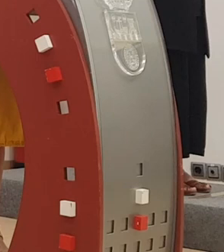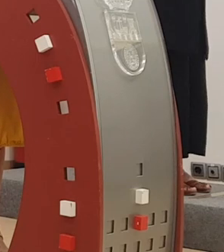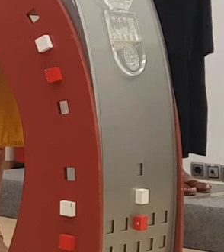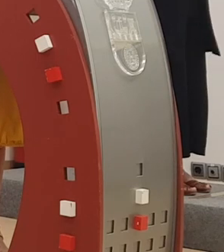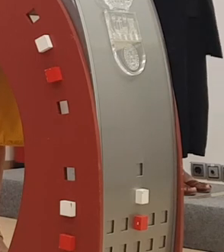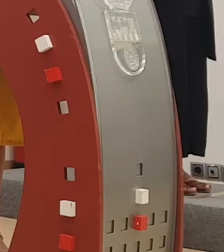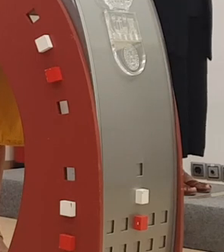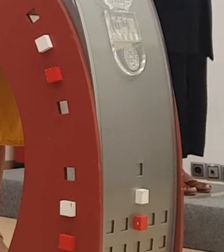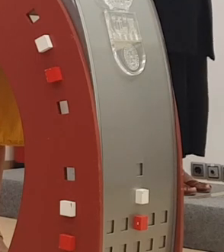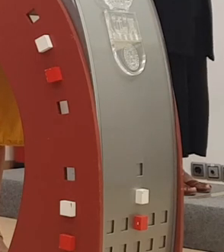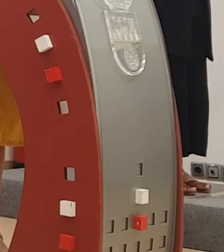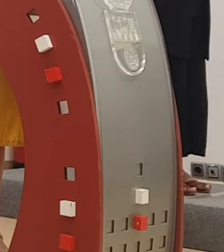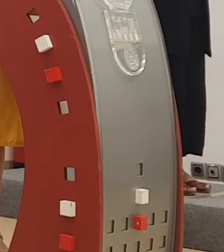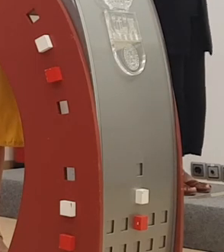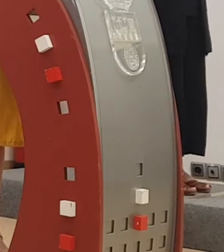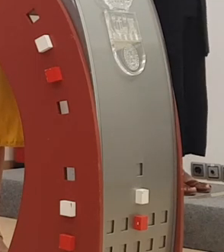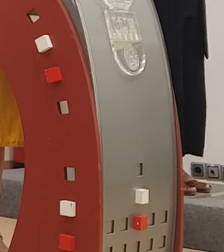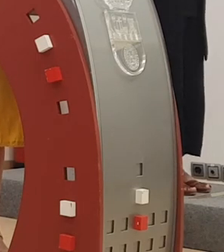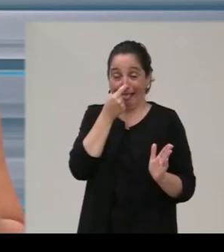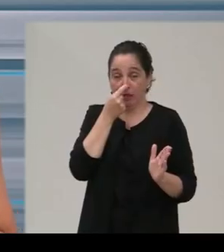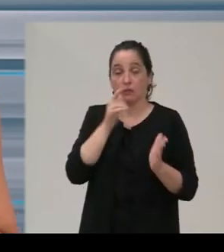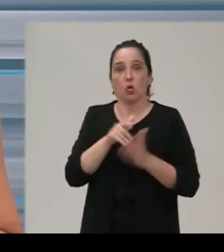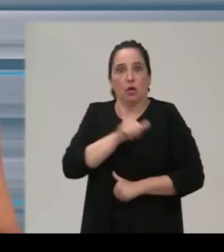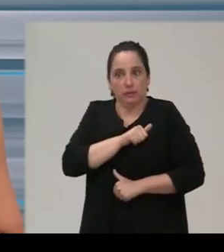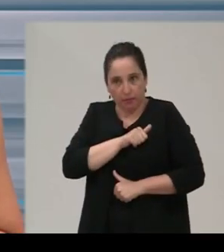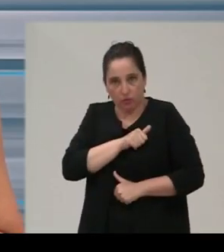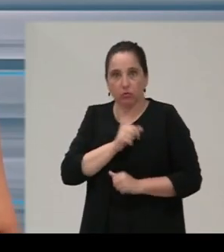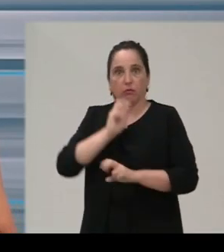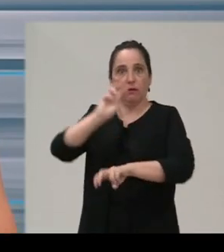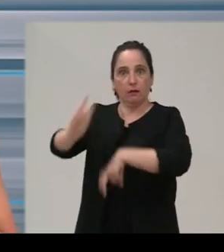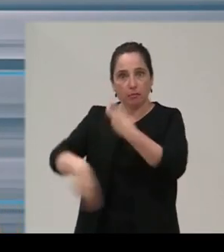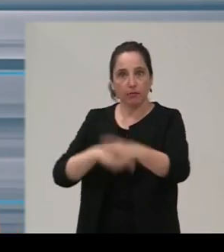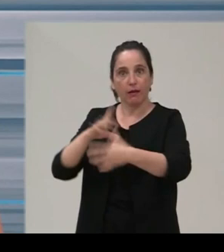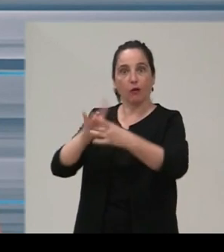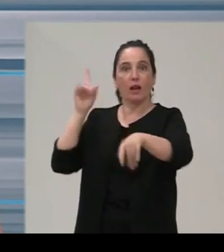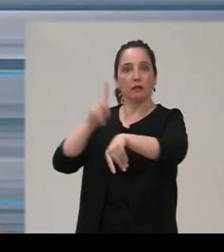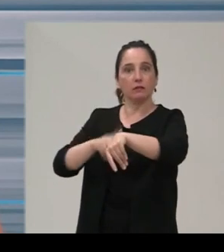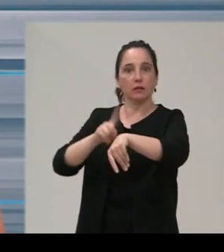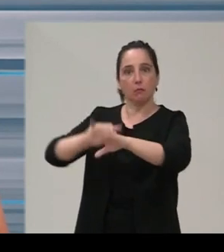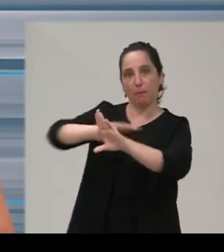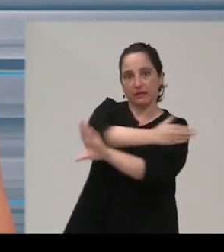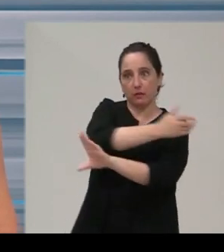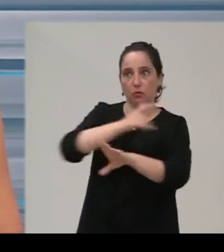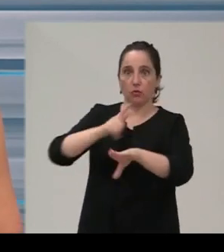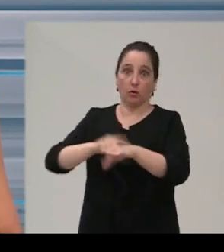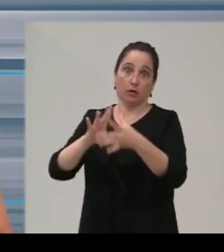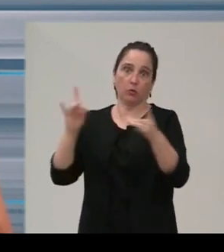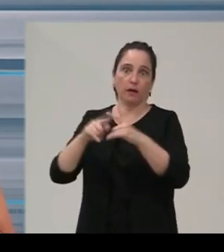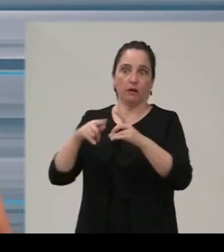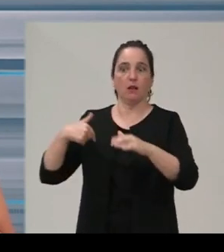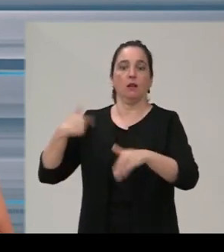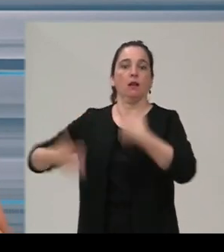421.000 euros. Yo espero recuperar el tiempo perdido y estar en